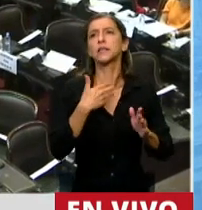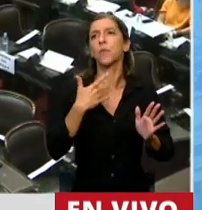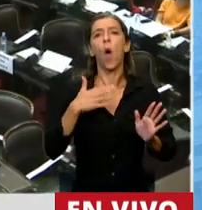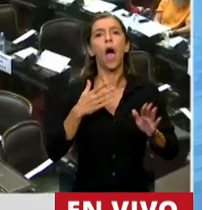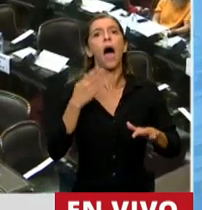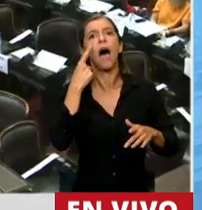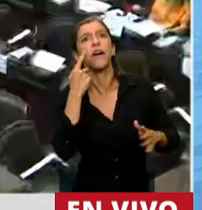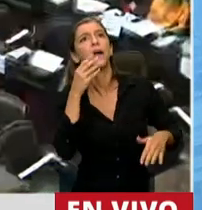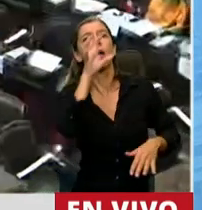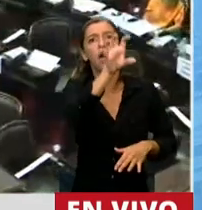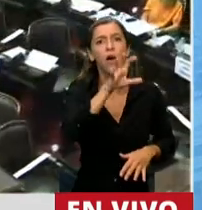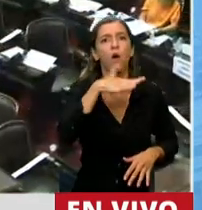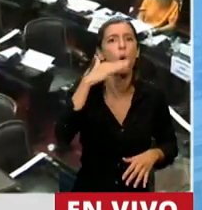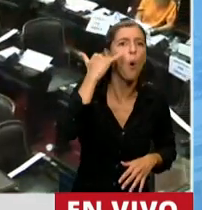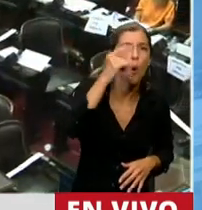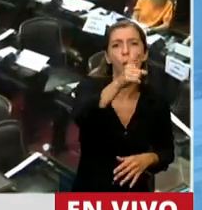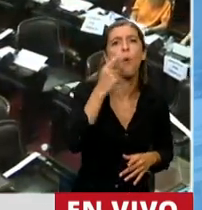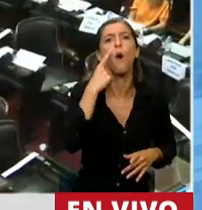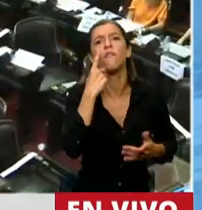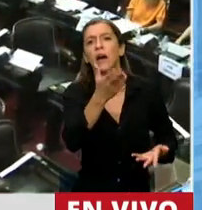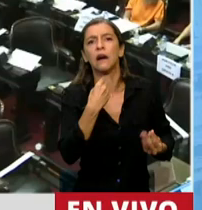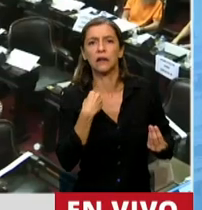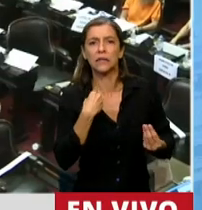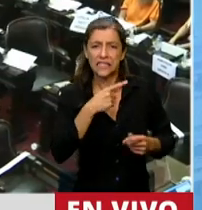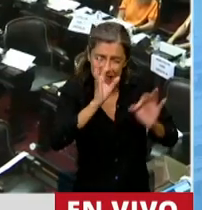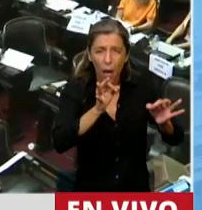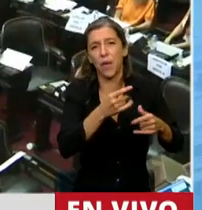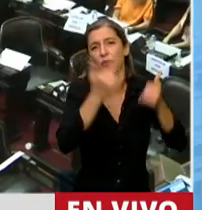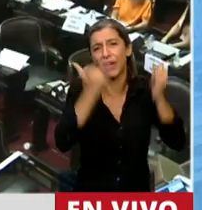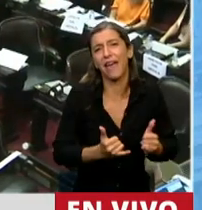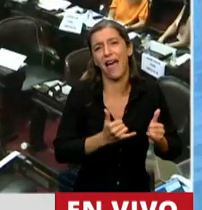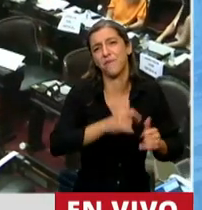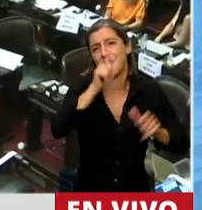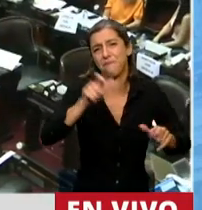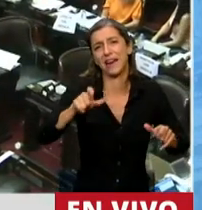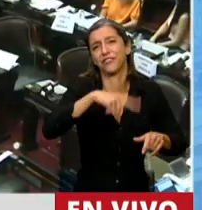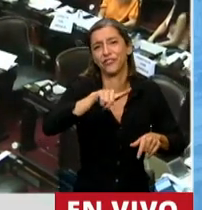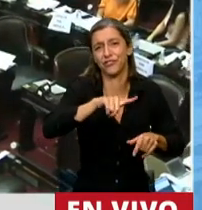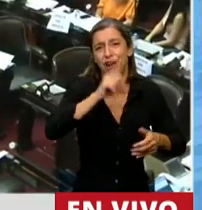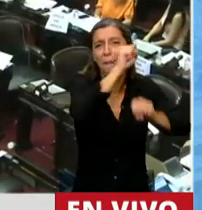donde todavía ahí hay militantes sociales presos desde hace más de 5 años.